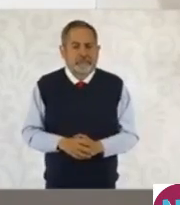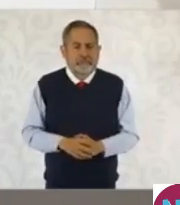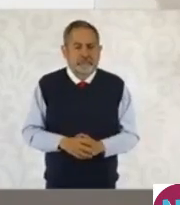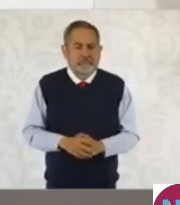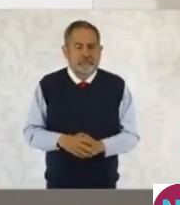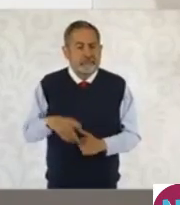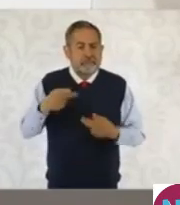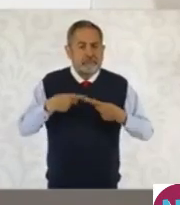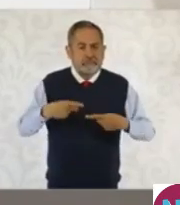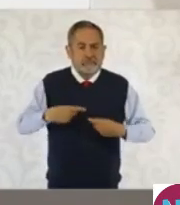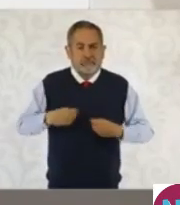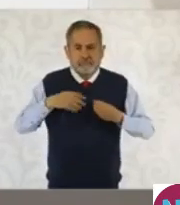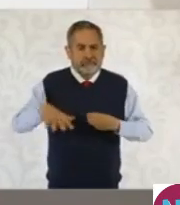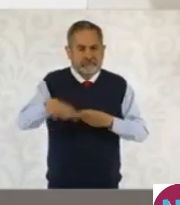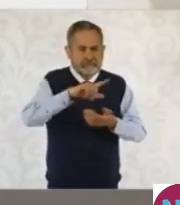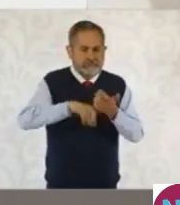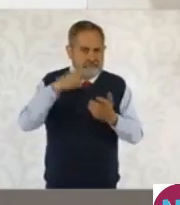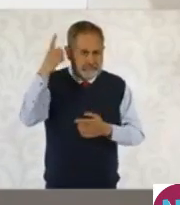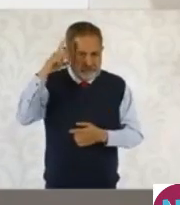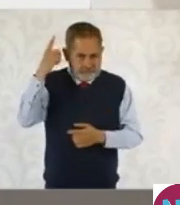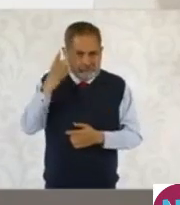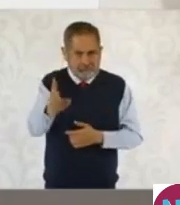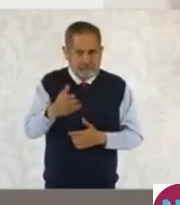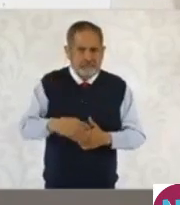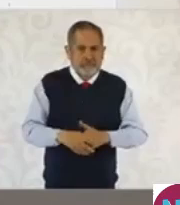de los habitantes de Durango.